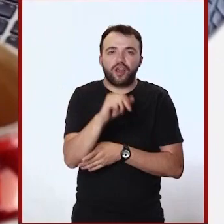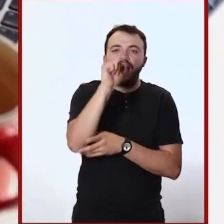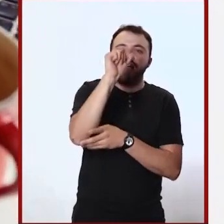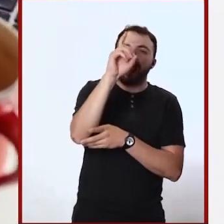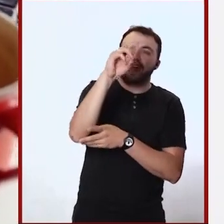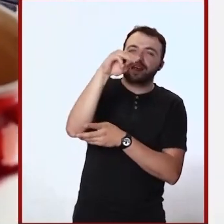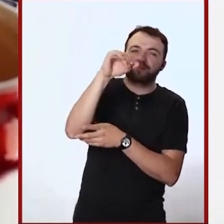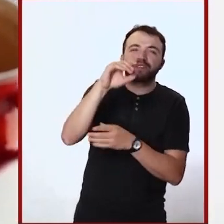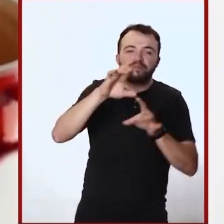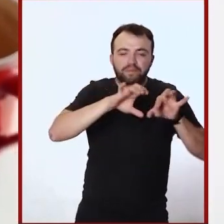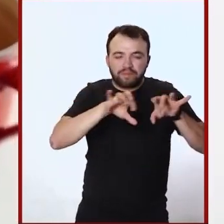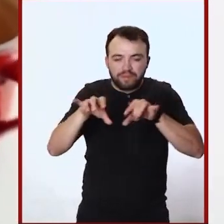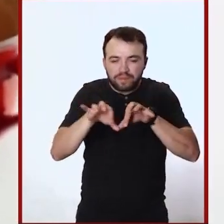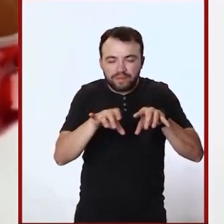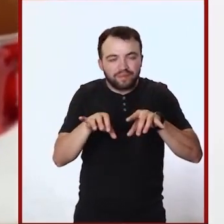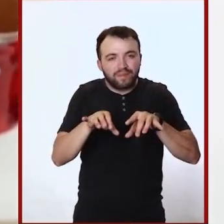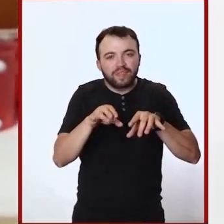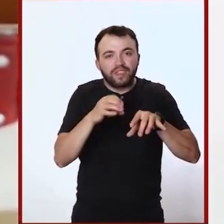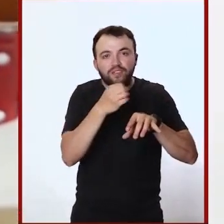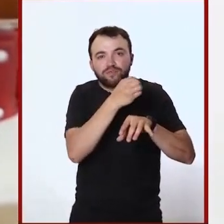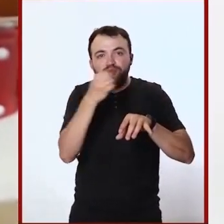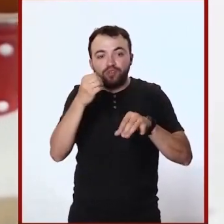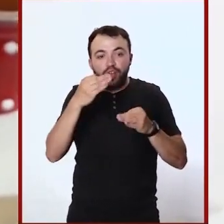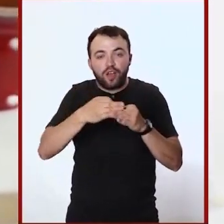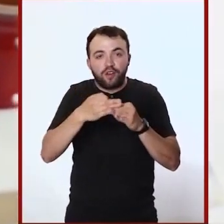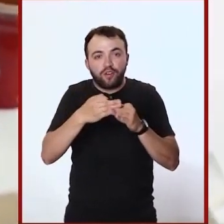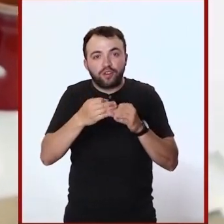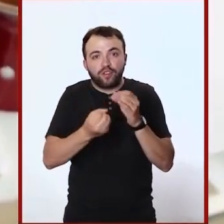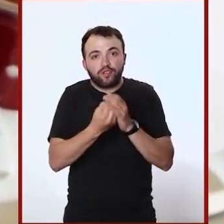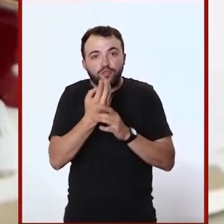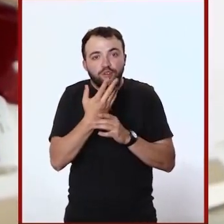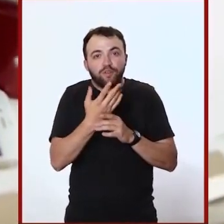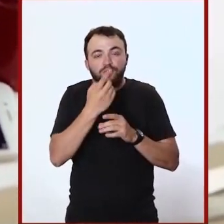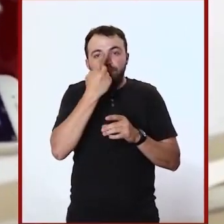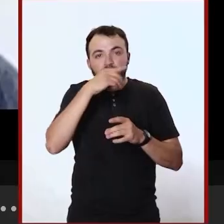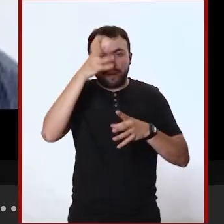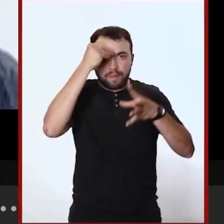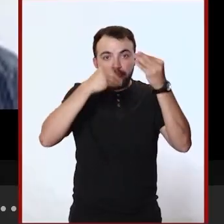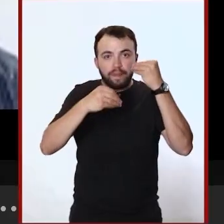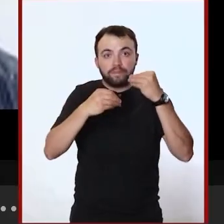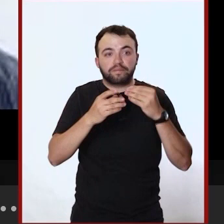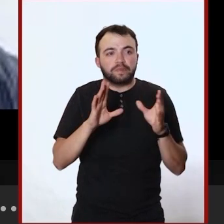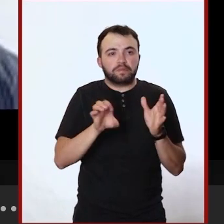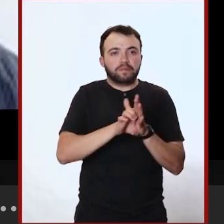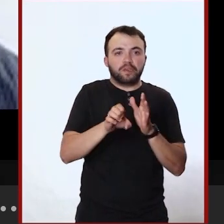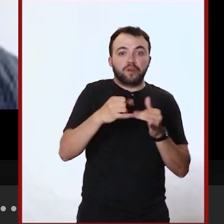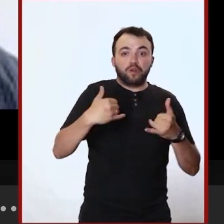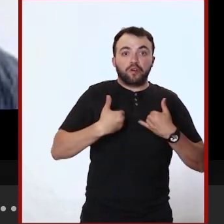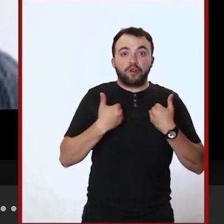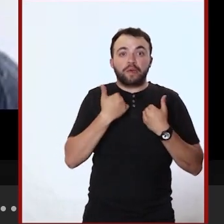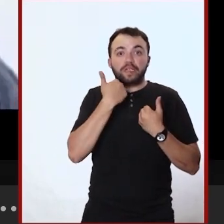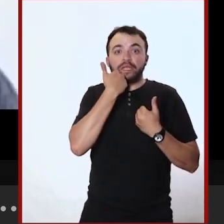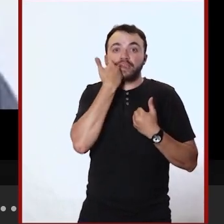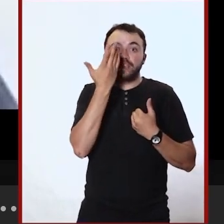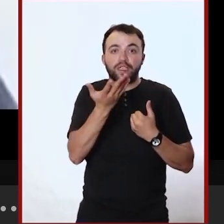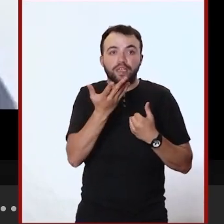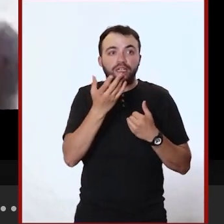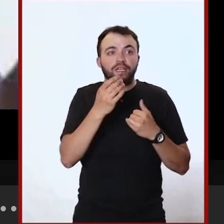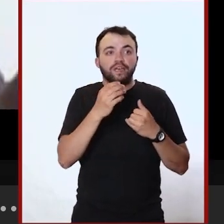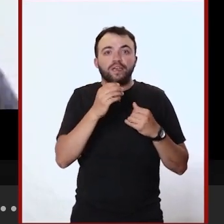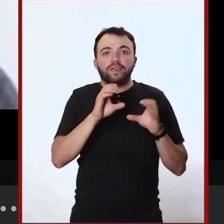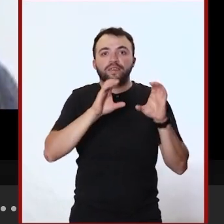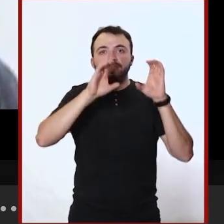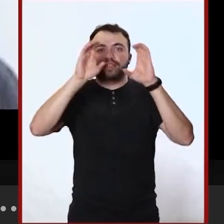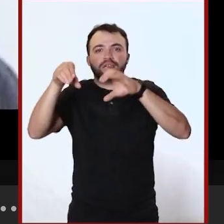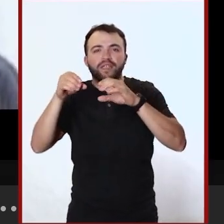temas transversales para cualquier temática. Esto es, el joven que quiere dedicarse a prestar un servicio de consultoría en temas de derecho y el que quiere